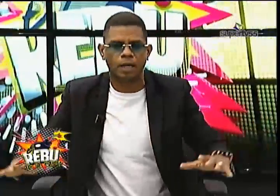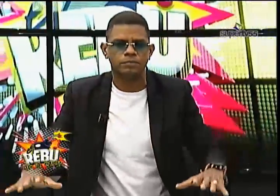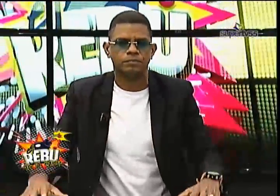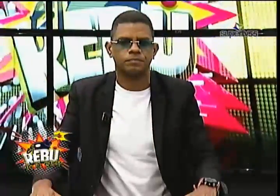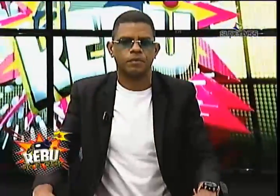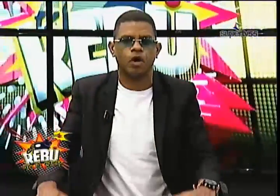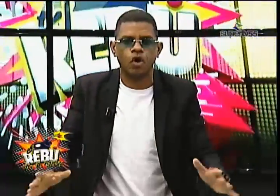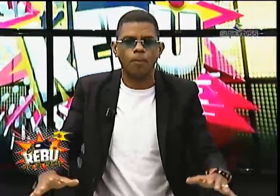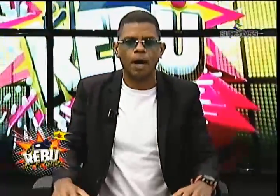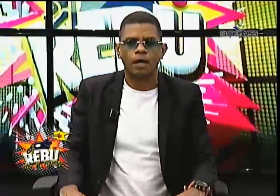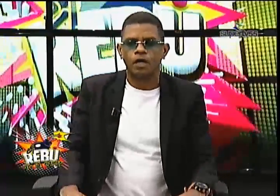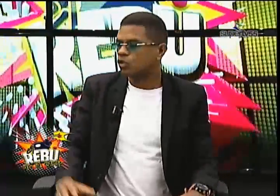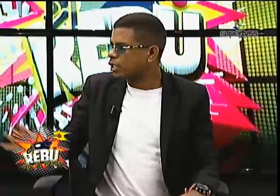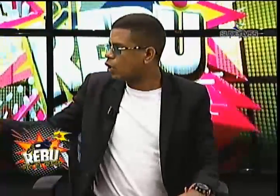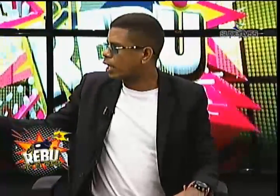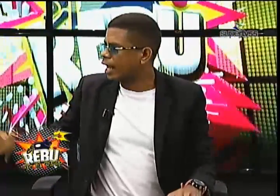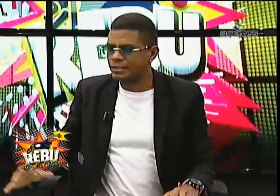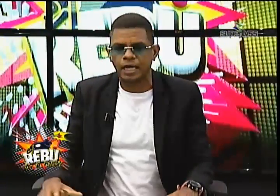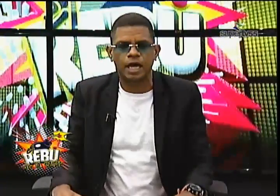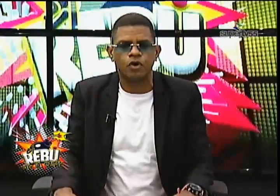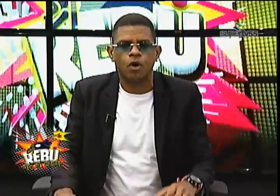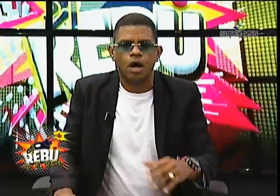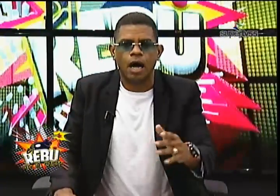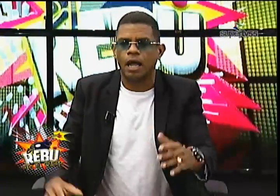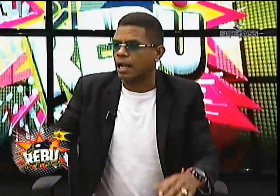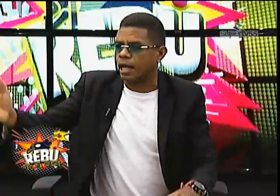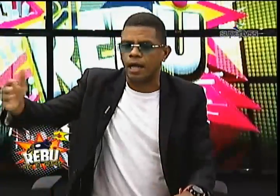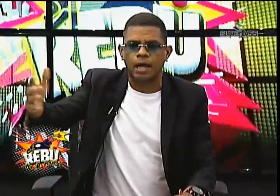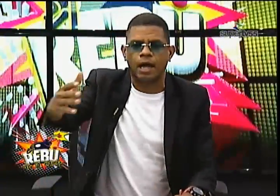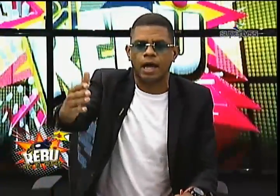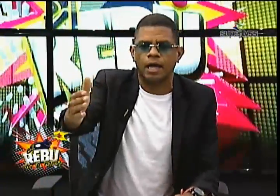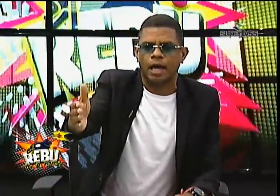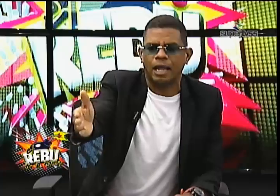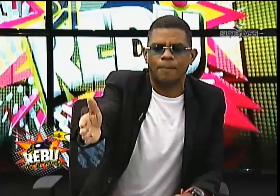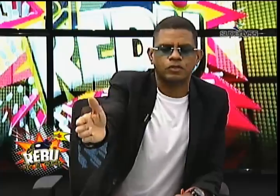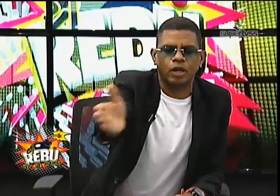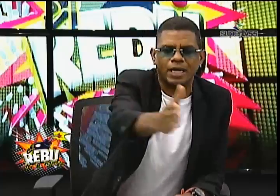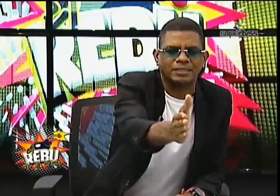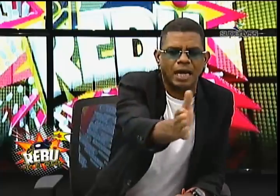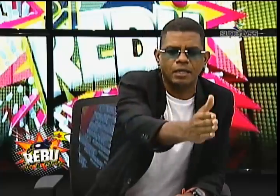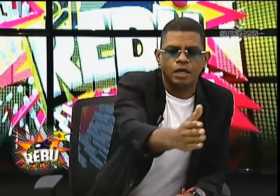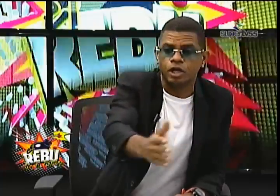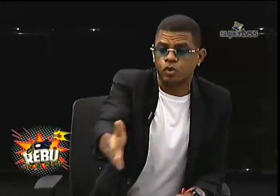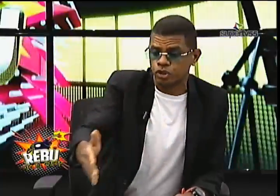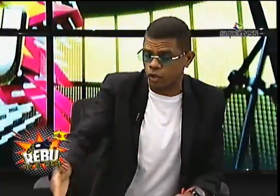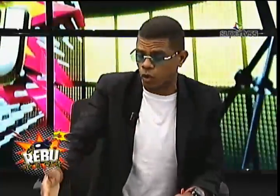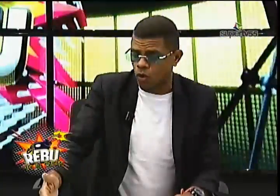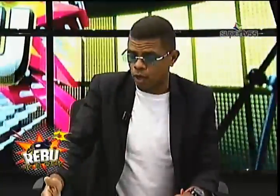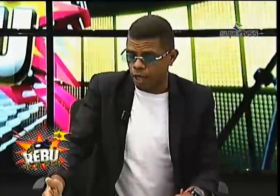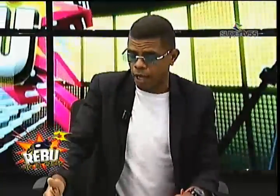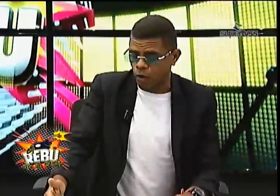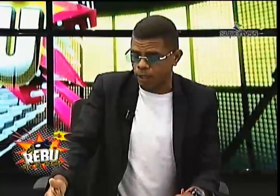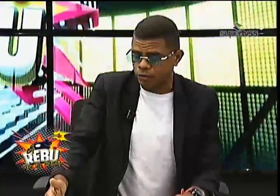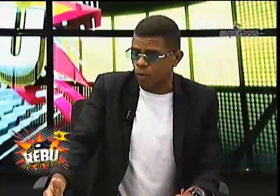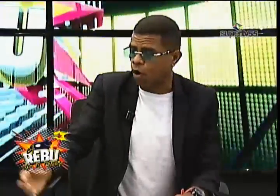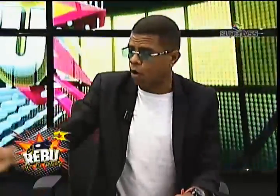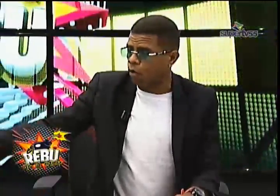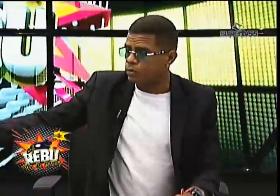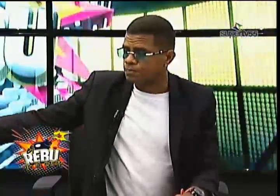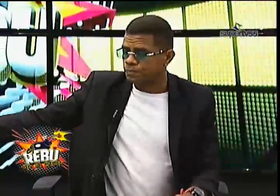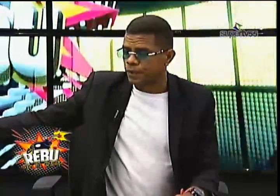Europa. Europa. ¿Tú sabes lo que le hacen ellos a las personas que están, incluyendo a lo